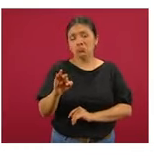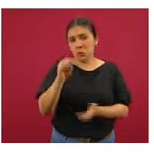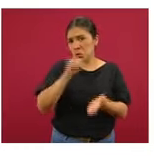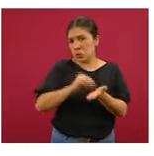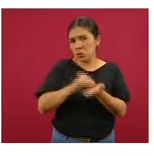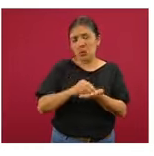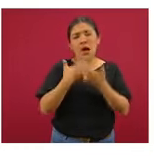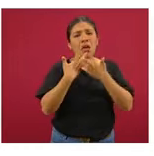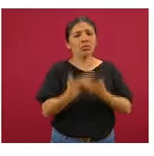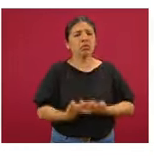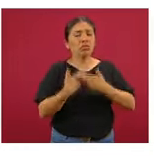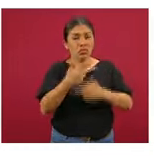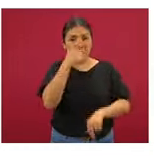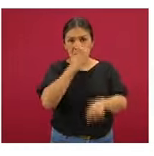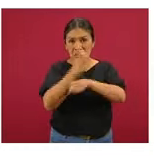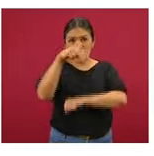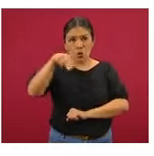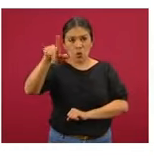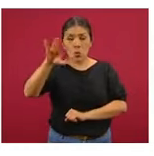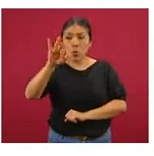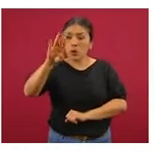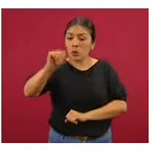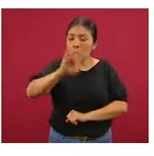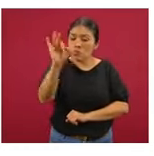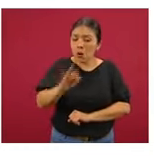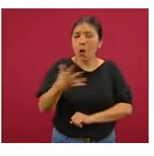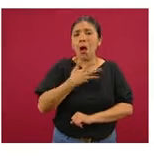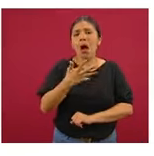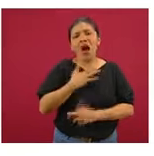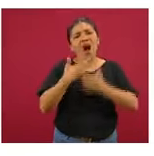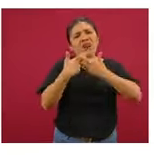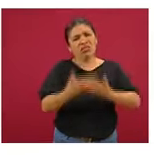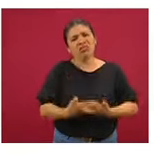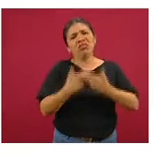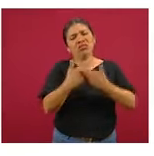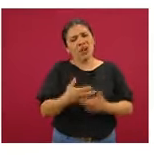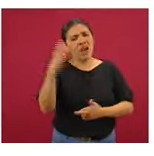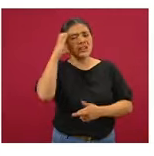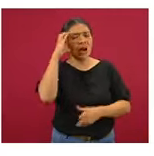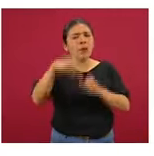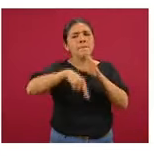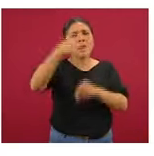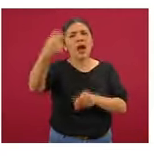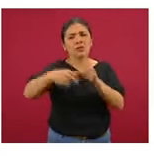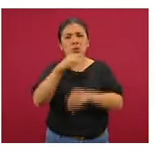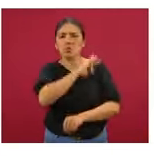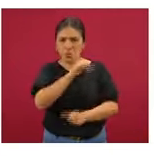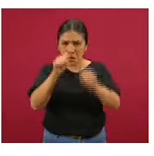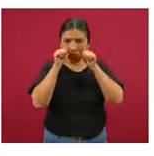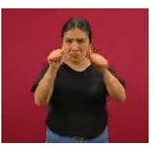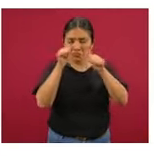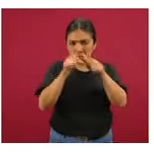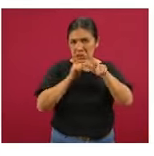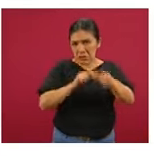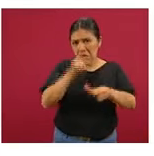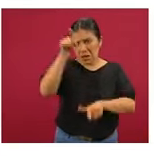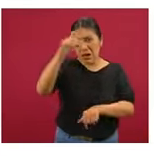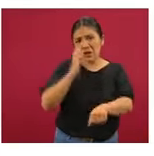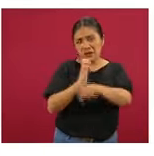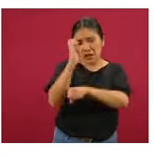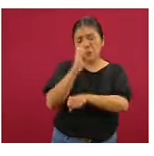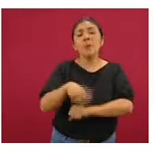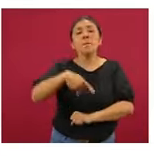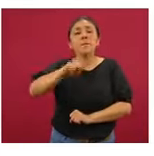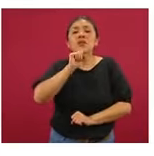de camas para el estado de Nuevo León, 49% es una cantidad importante de camas disponibles, lo cual es bueno para el estado.